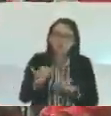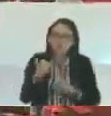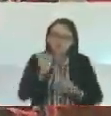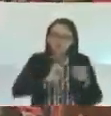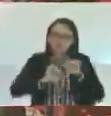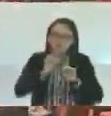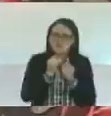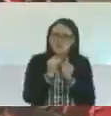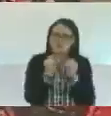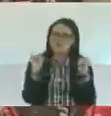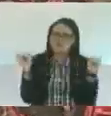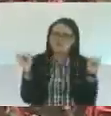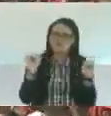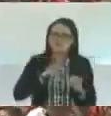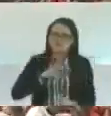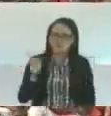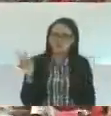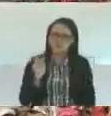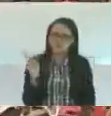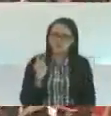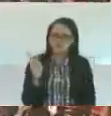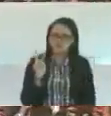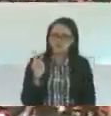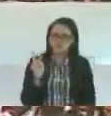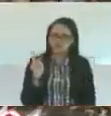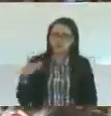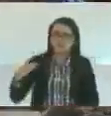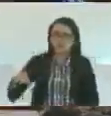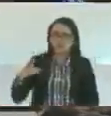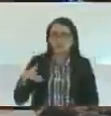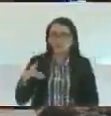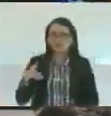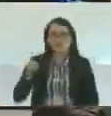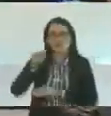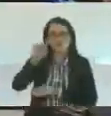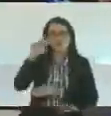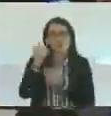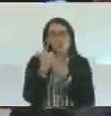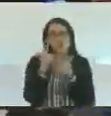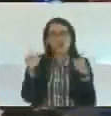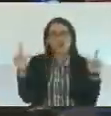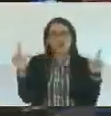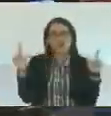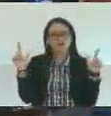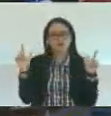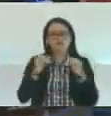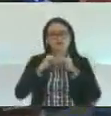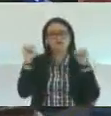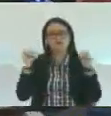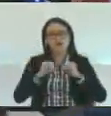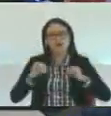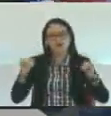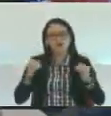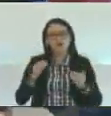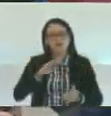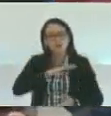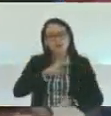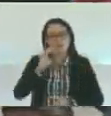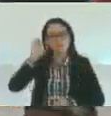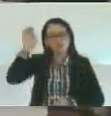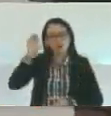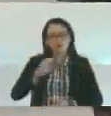la independencia de Venezuela y el derecho a tener un futuro libre y feliz para nuestra patria.